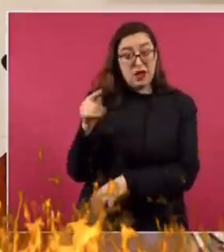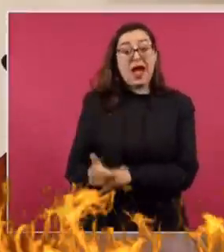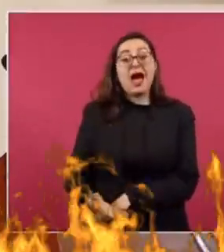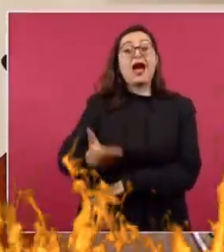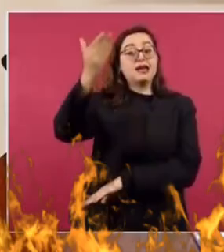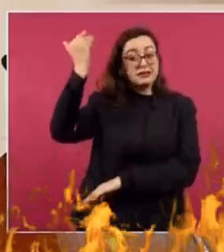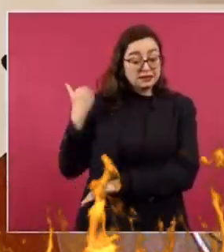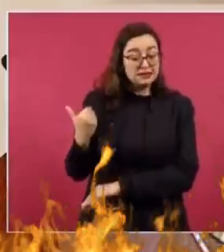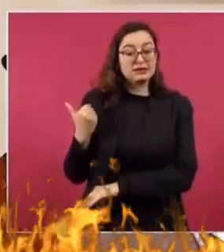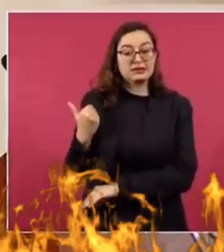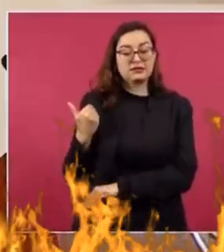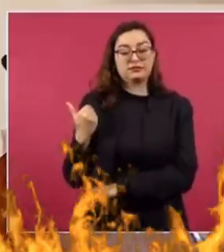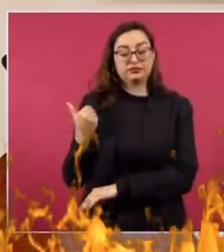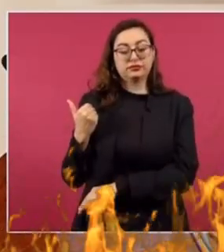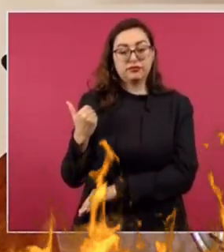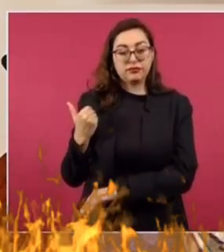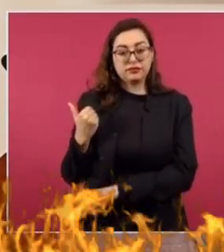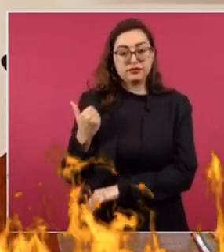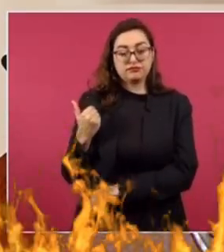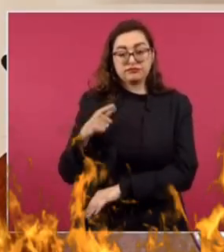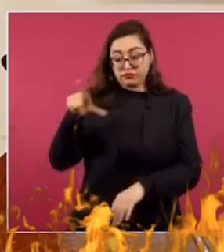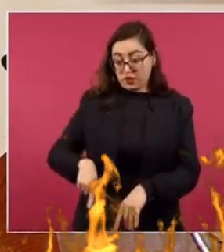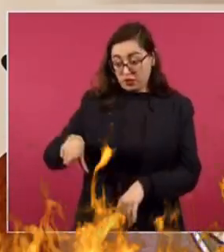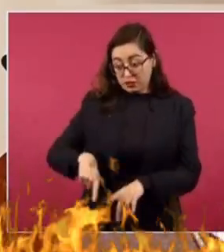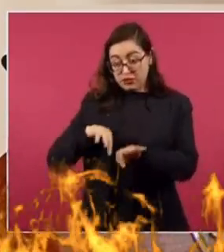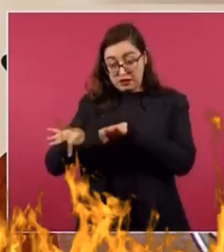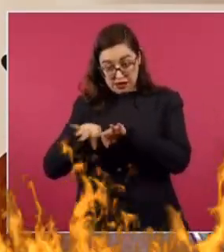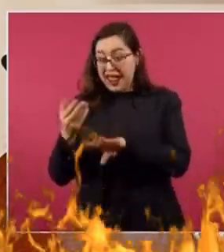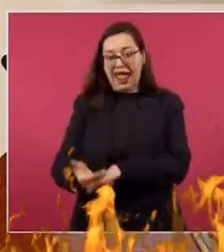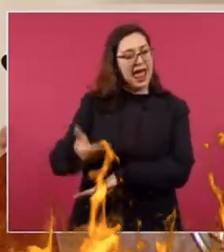antes de ser funcionario público,